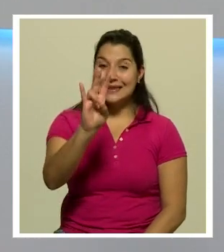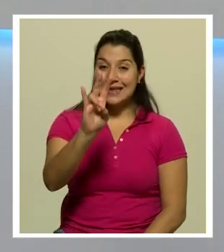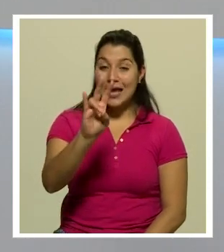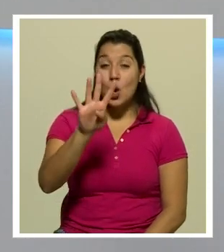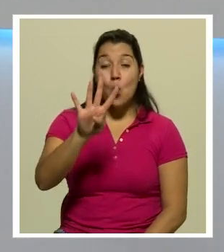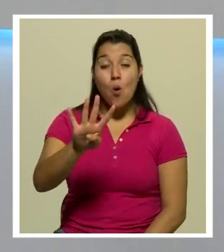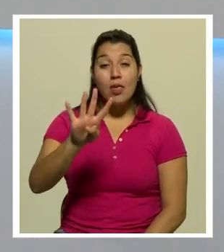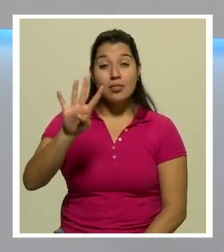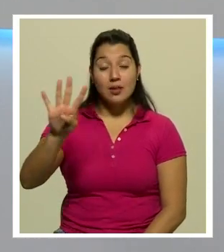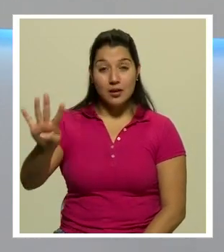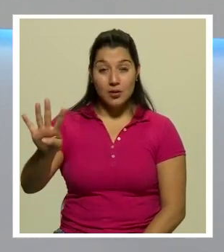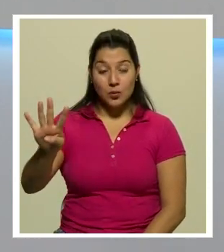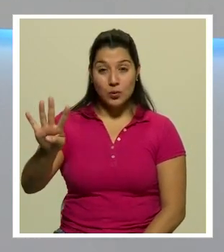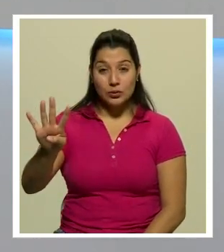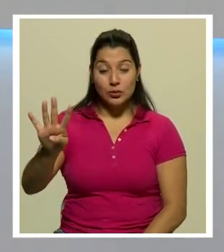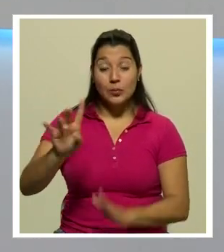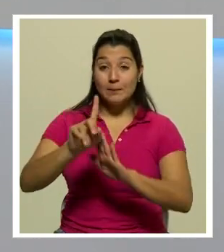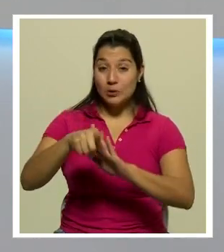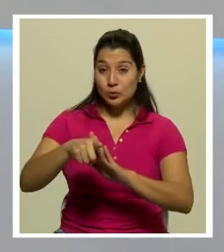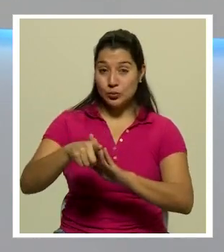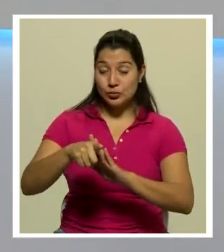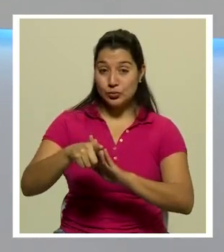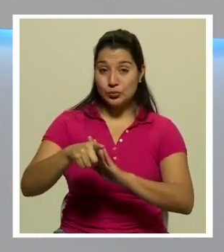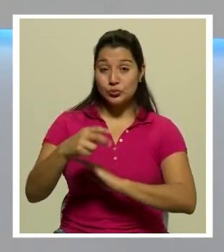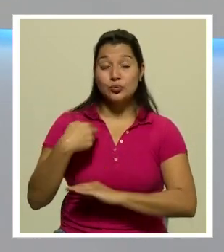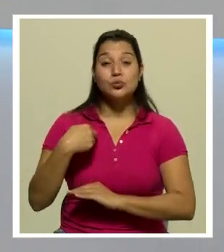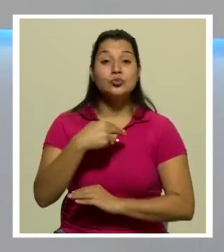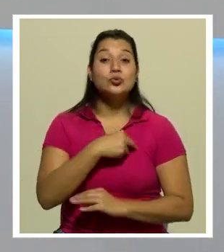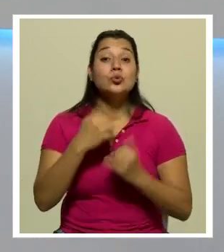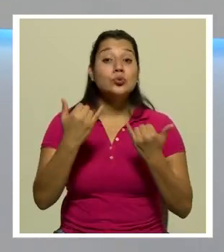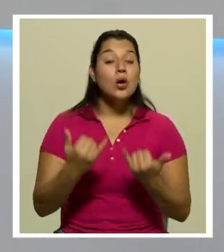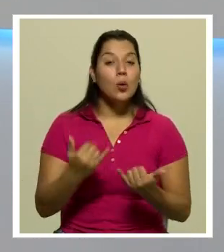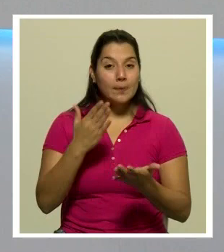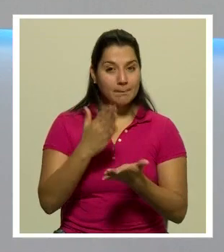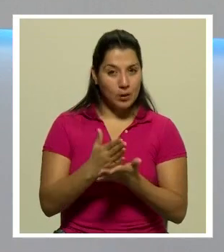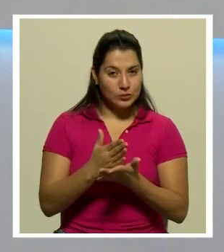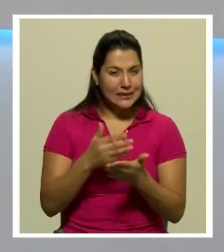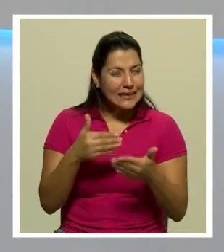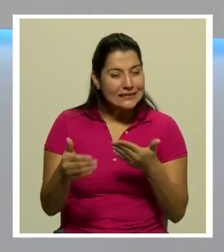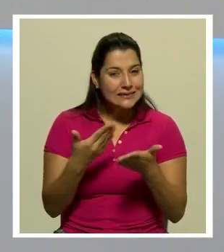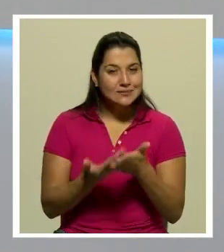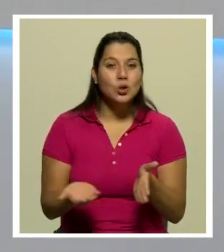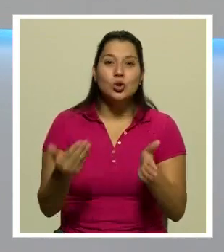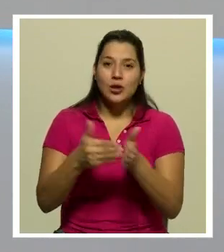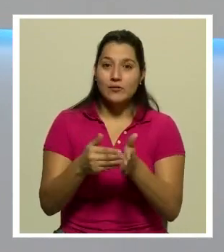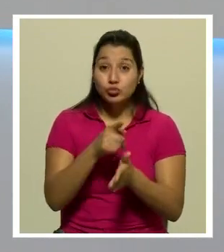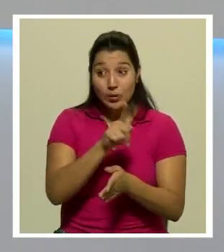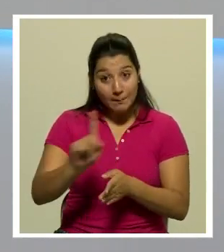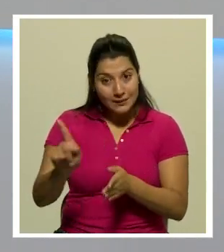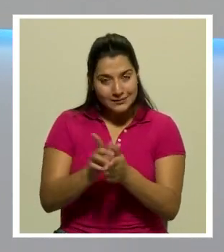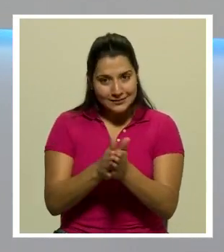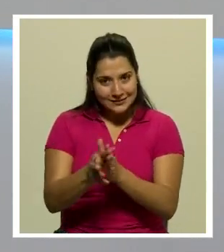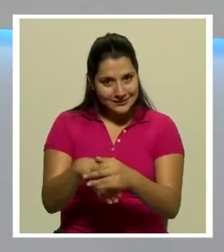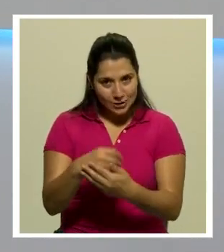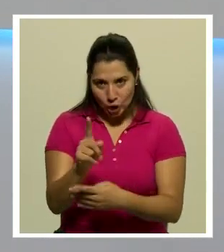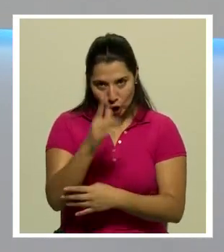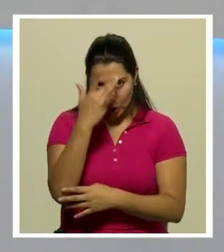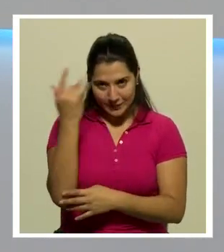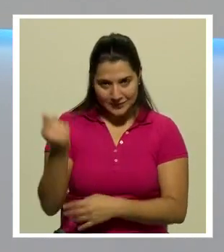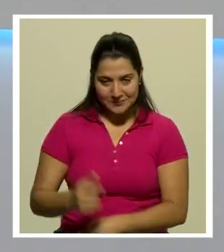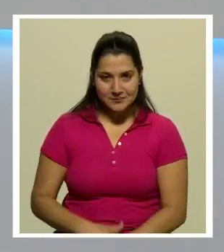con 44 minutos vamos a una pausa y enseguida regresamos. Lávese las manos, no se